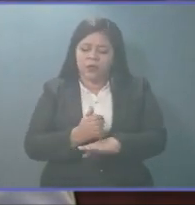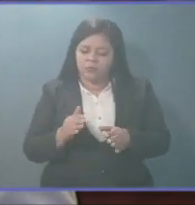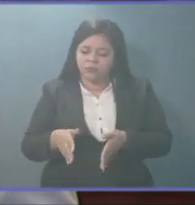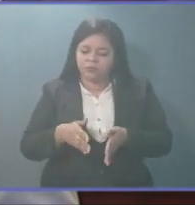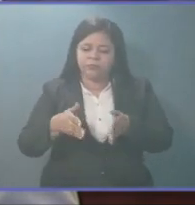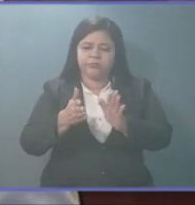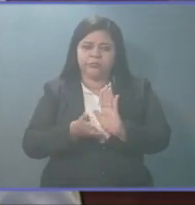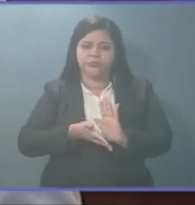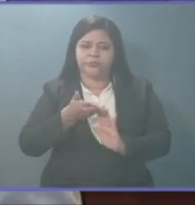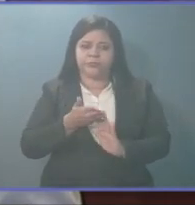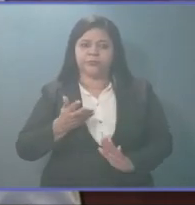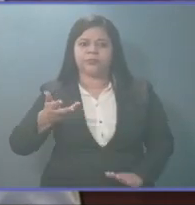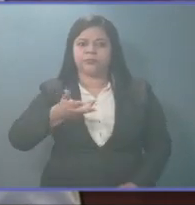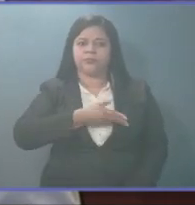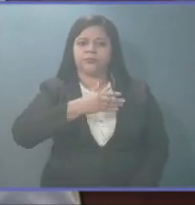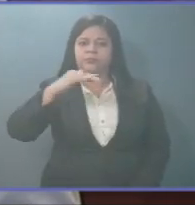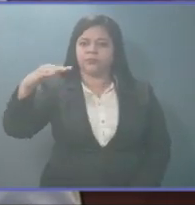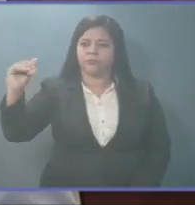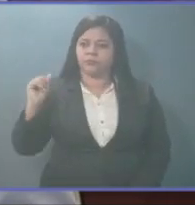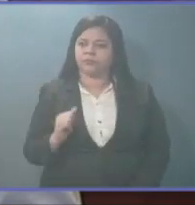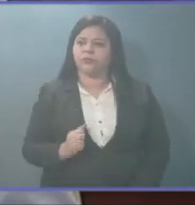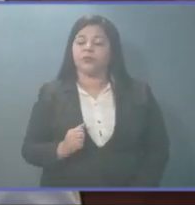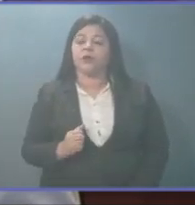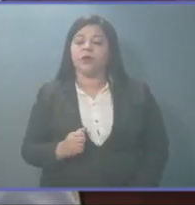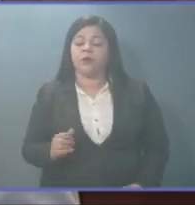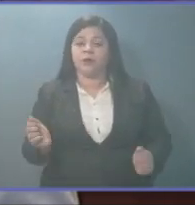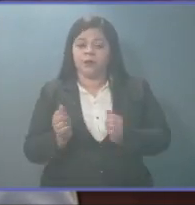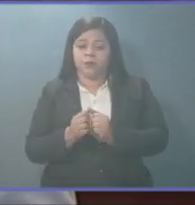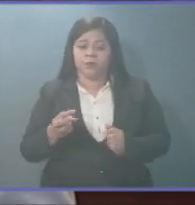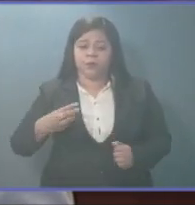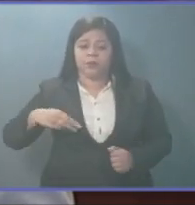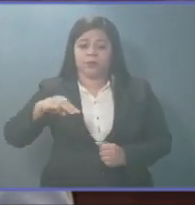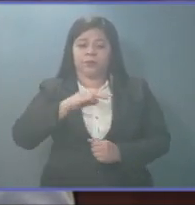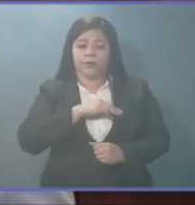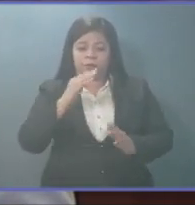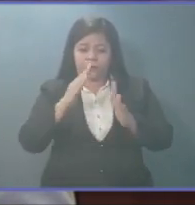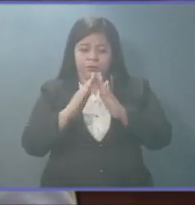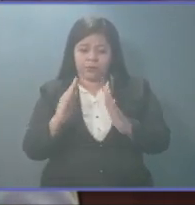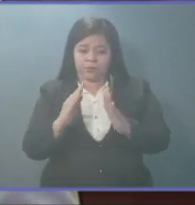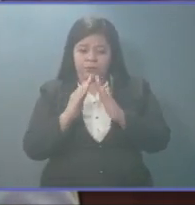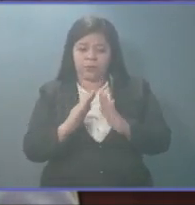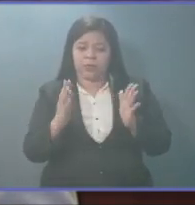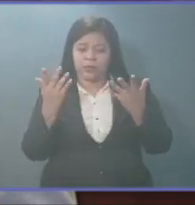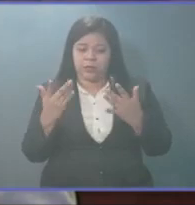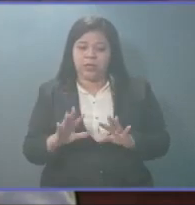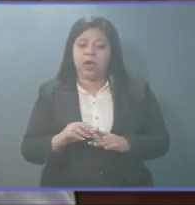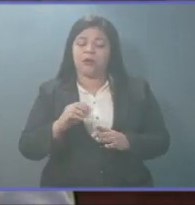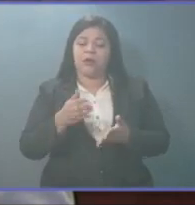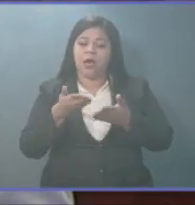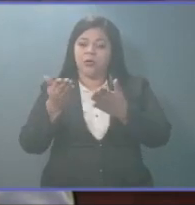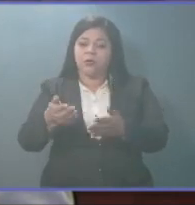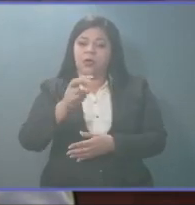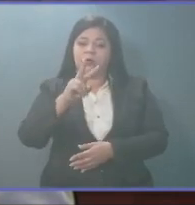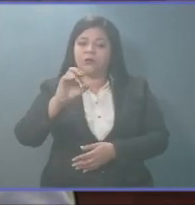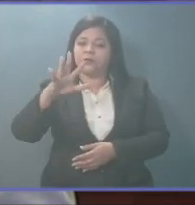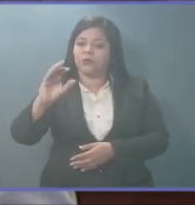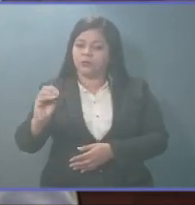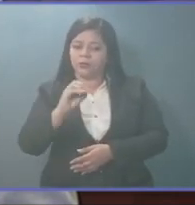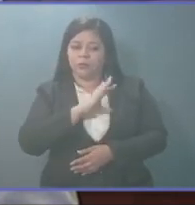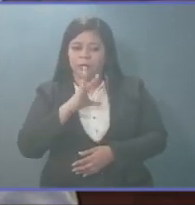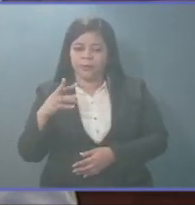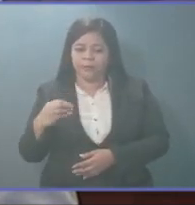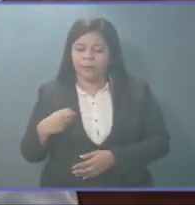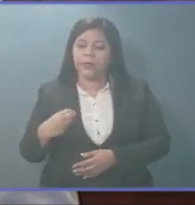al desarrollo del país. Con el Ministerio de Vivienda, auxiliamos a las 250 familias afectadas en la zona de